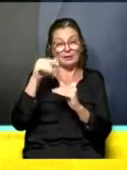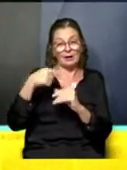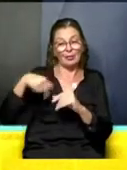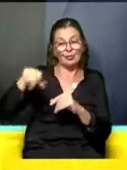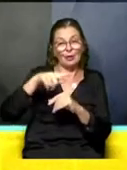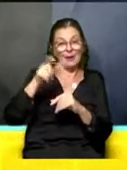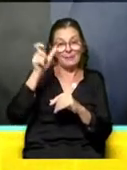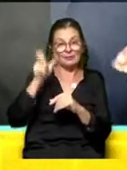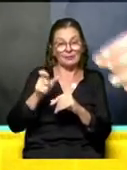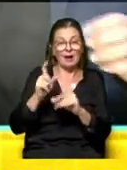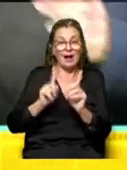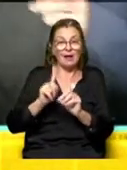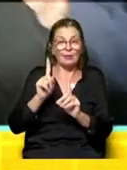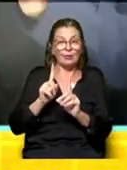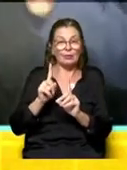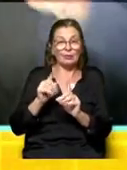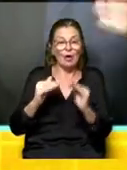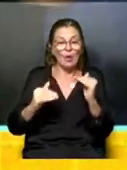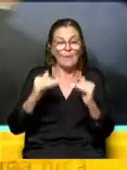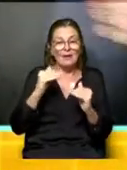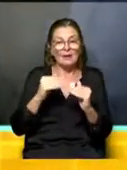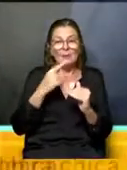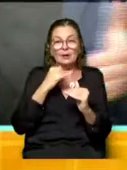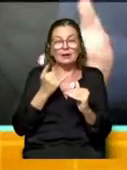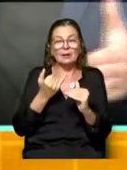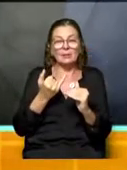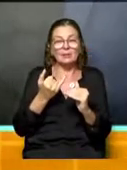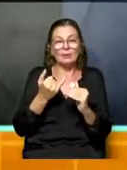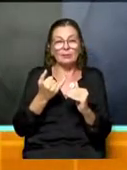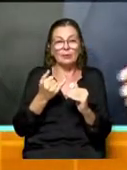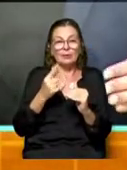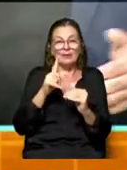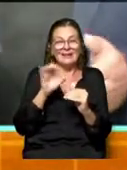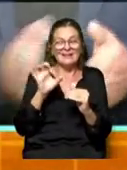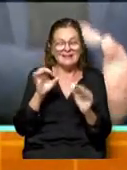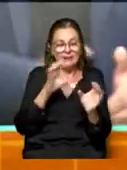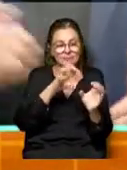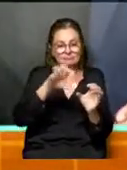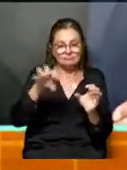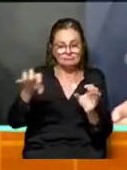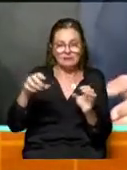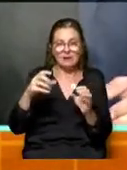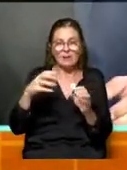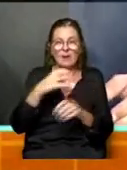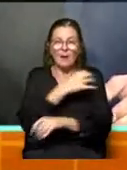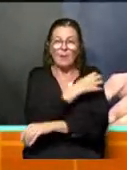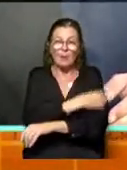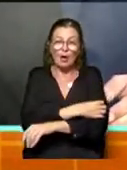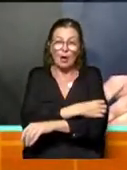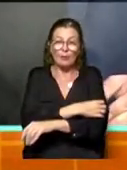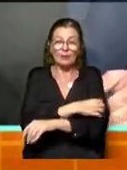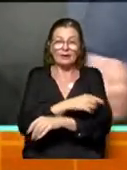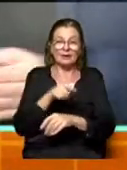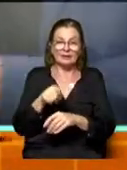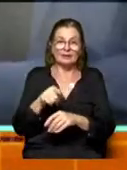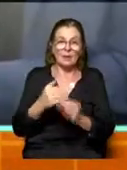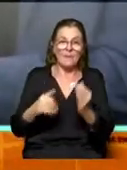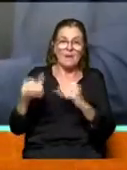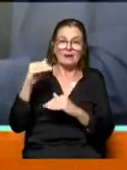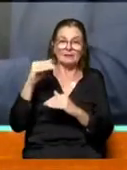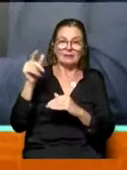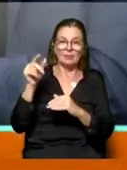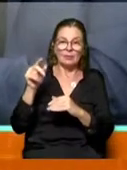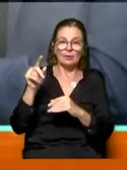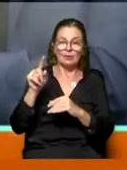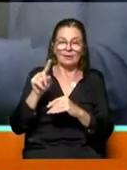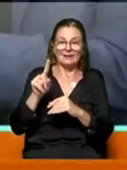¿Sí? O sea, uno divide a la población en 100 grupitos, ¿no? Del más pobre al más rico. Entonces el 100 va a ser 1%. Uno compara el grupo